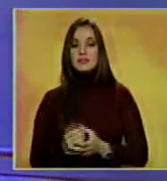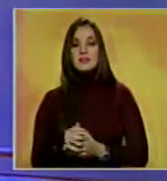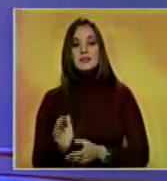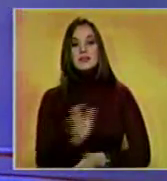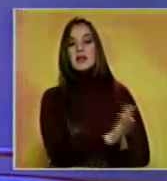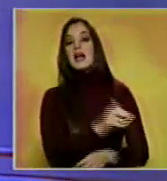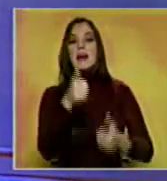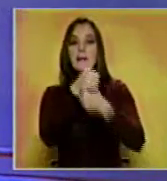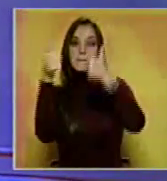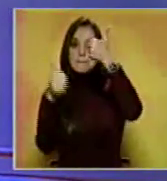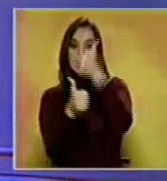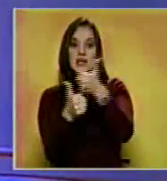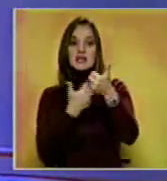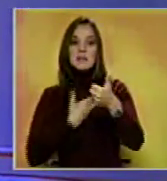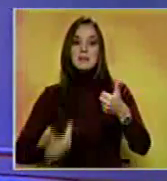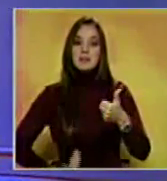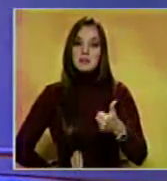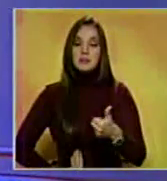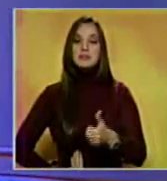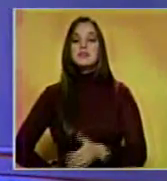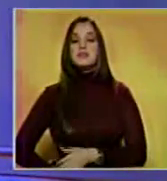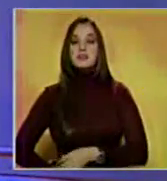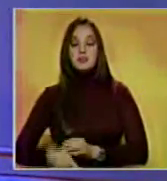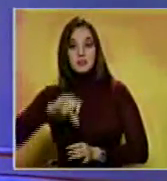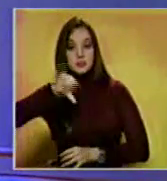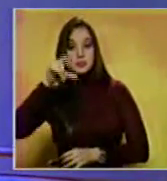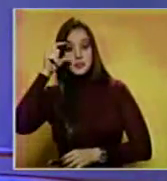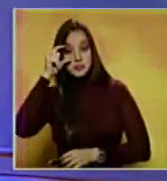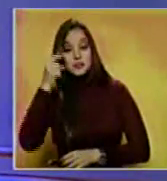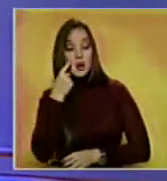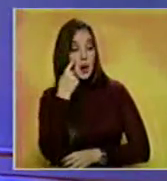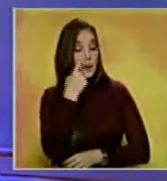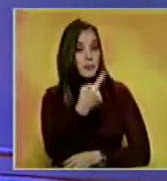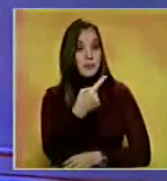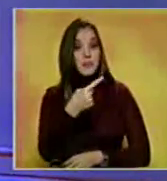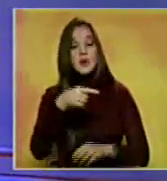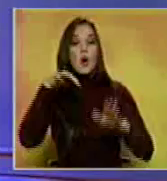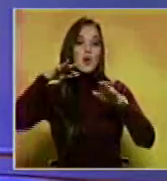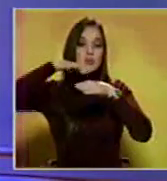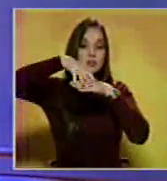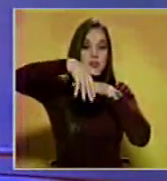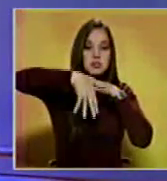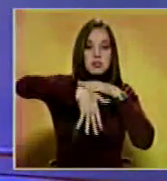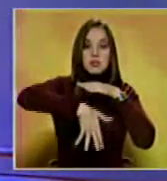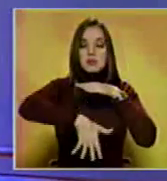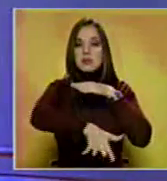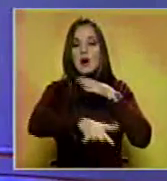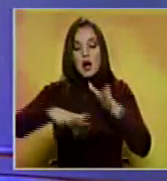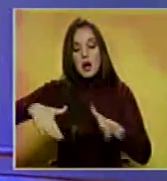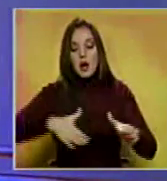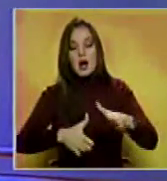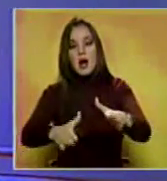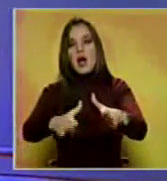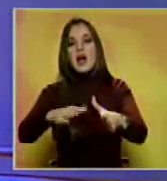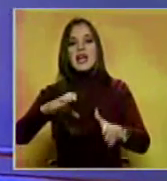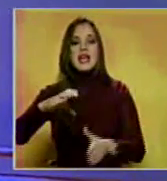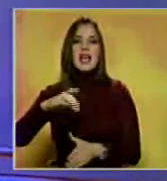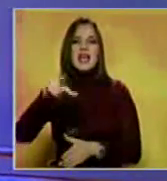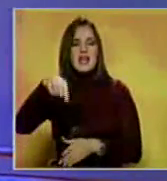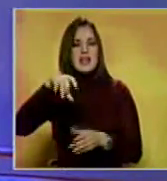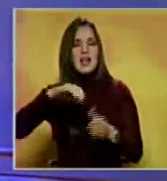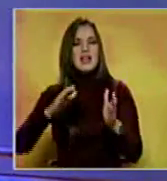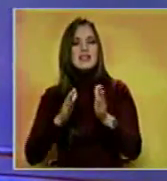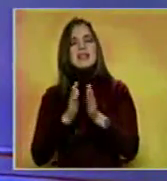el vicepresidente de la república jorge arreaza verificó el estado del embalse generoso campilongo ubicado en calabozo estado guárico